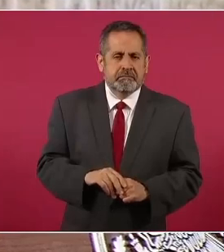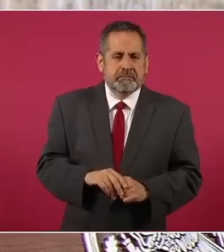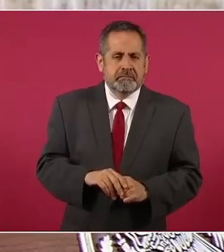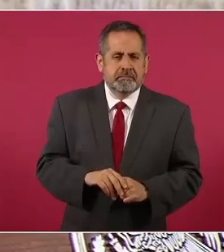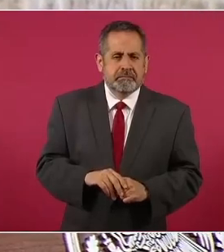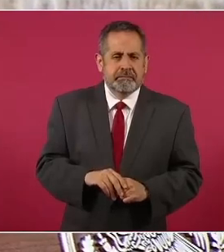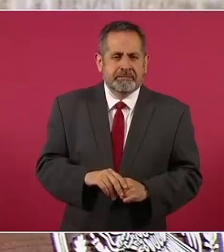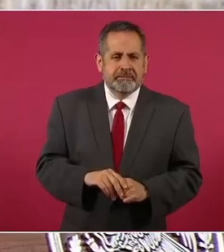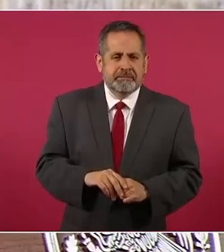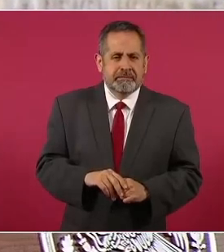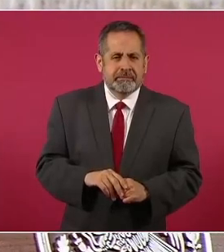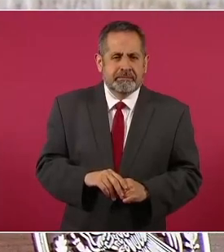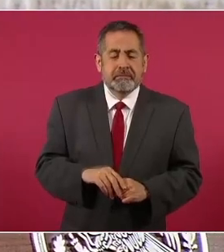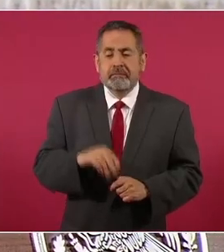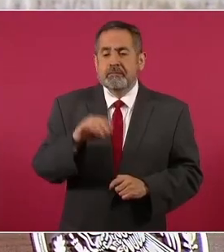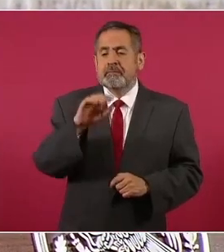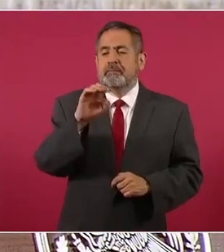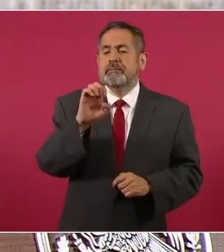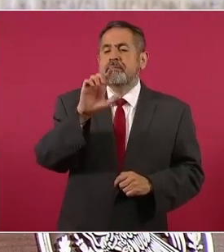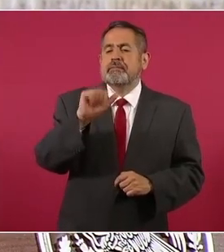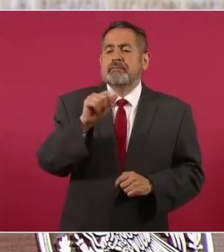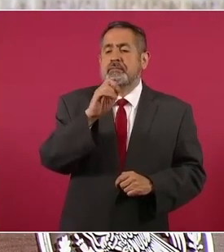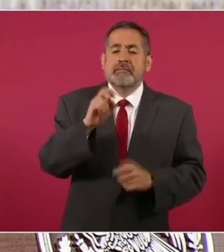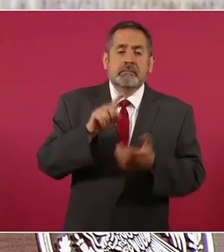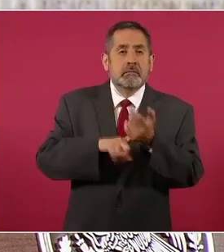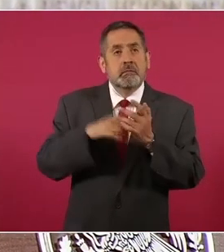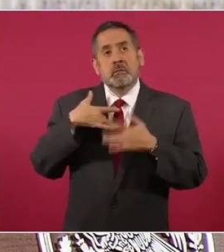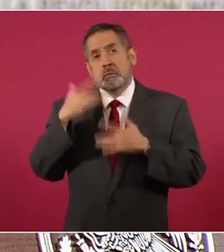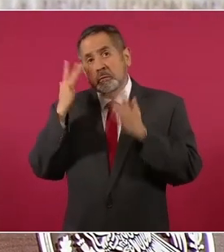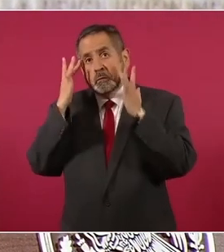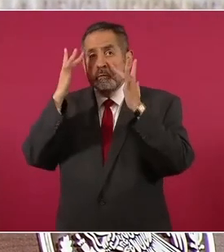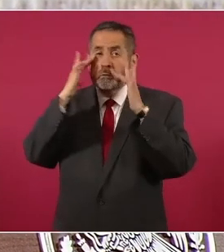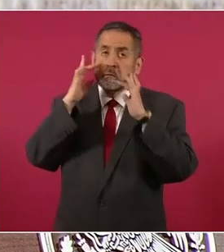se da baños de pureza,